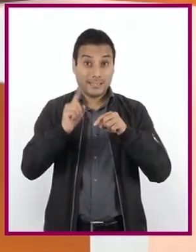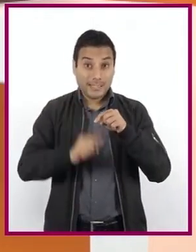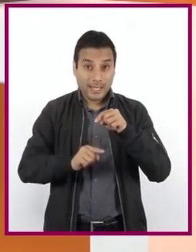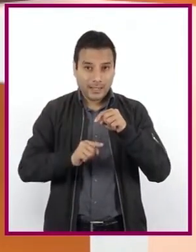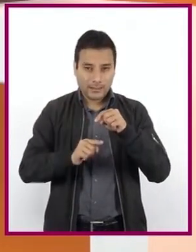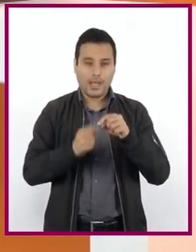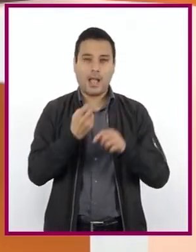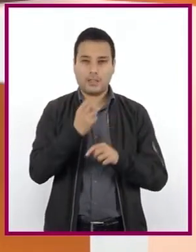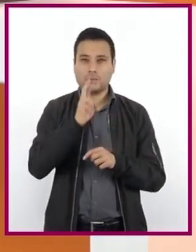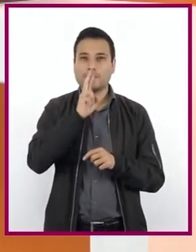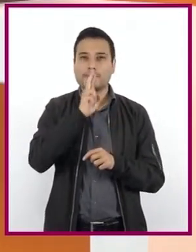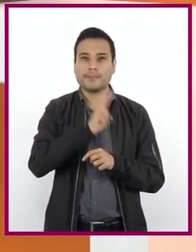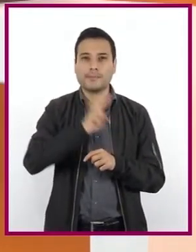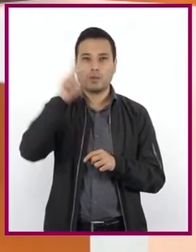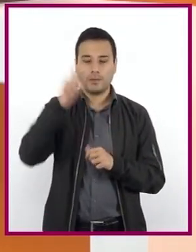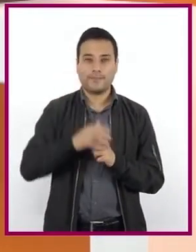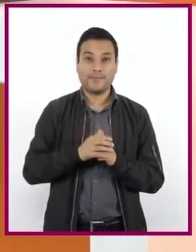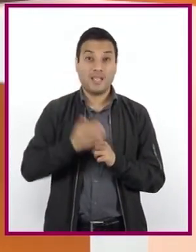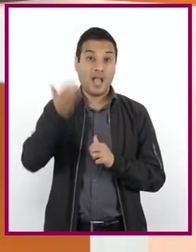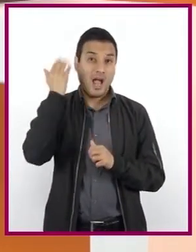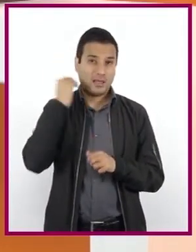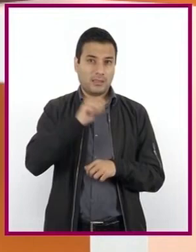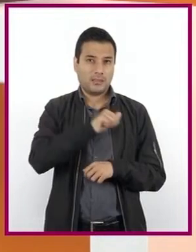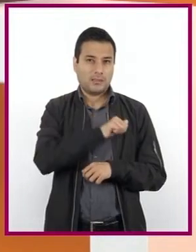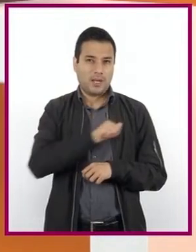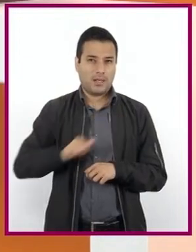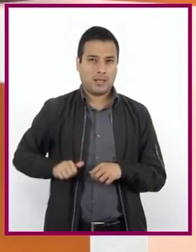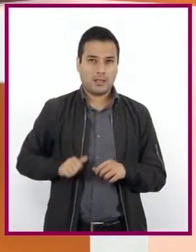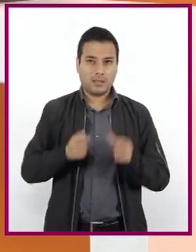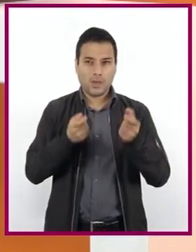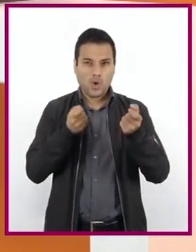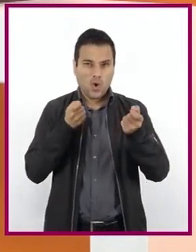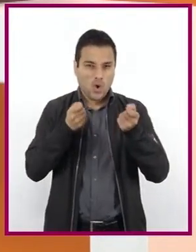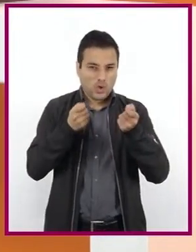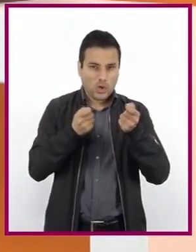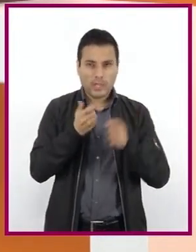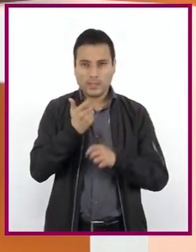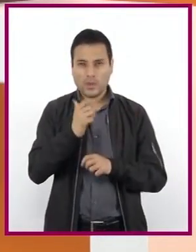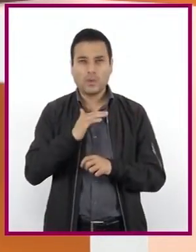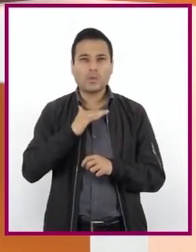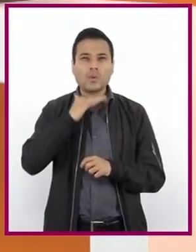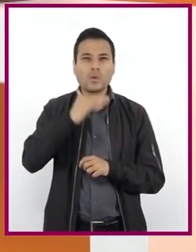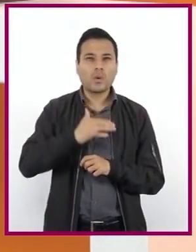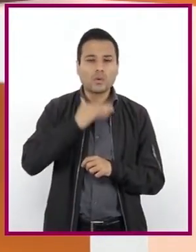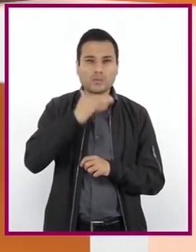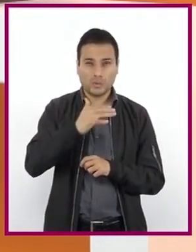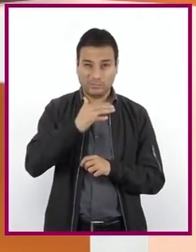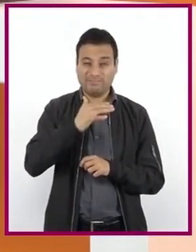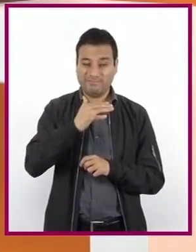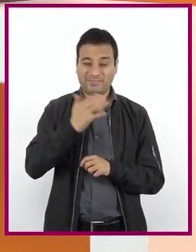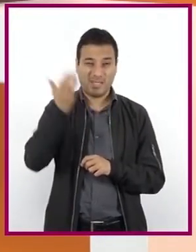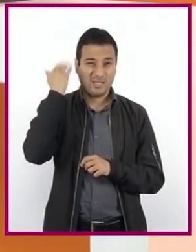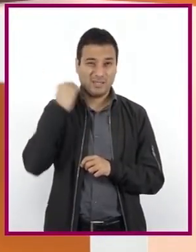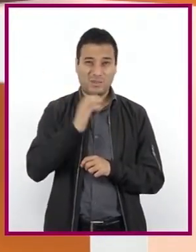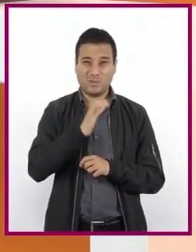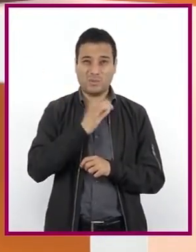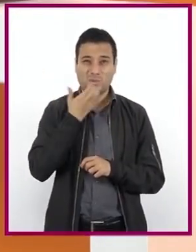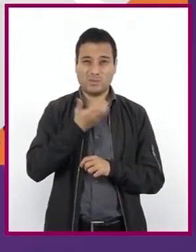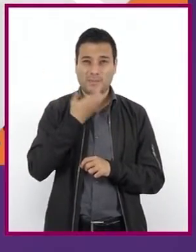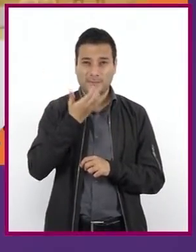eslabón muy importante en el control y corrupción comercial al interior de Nueva